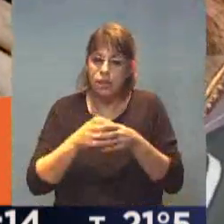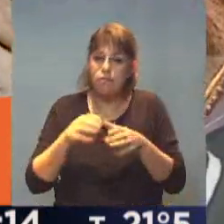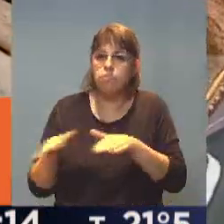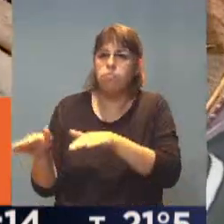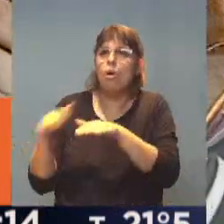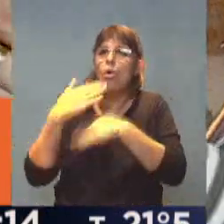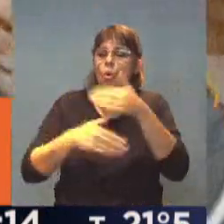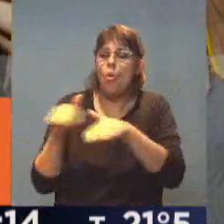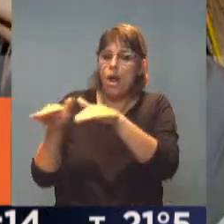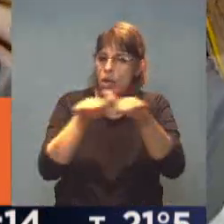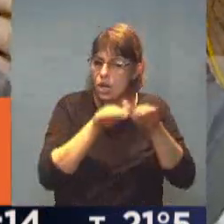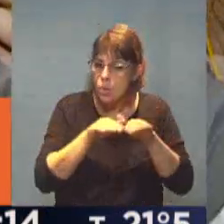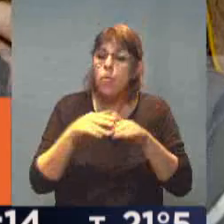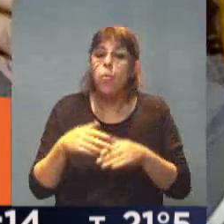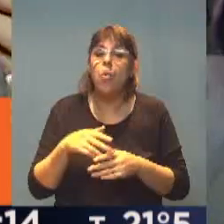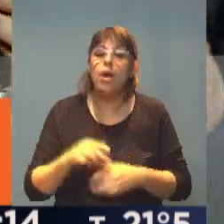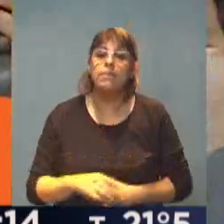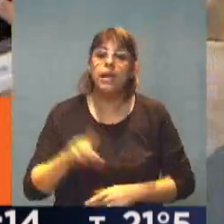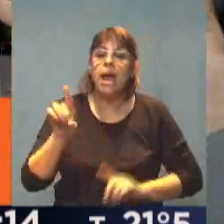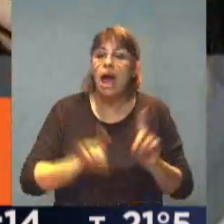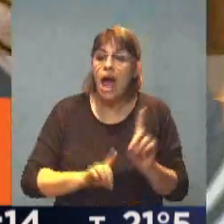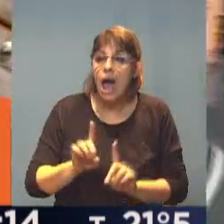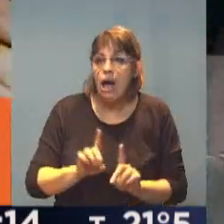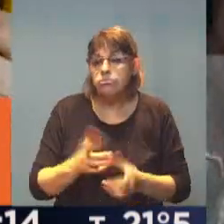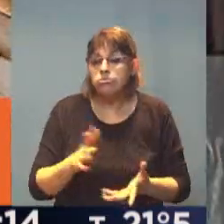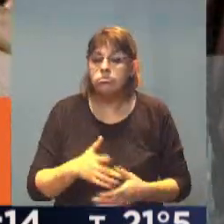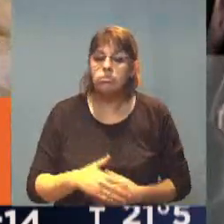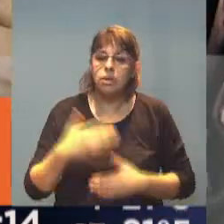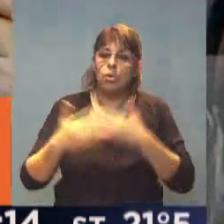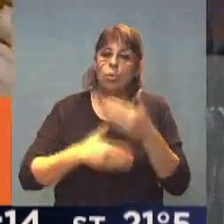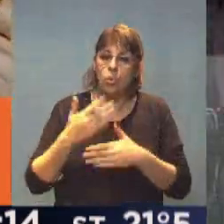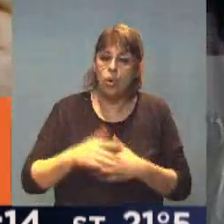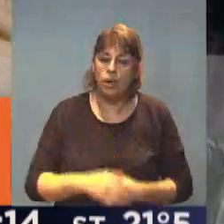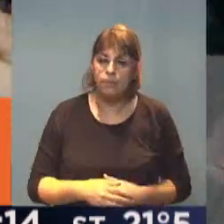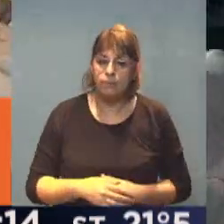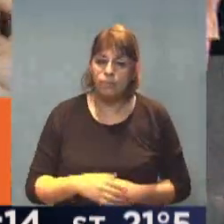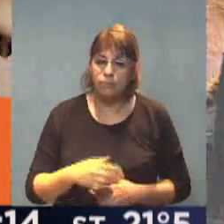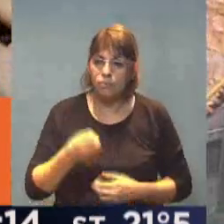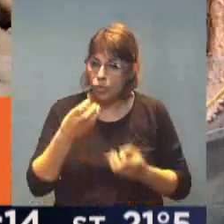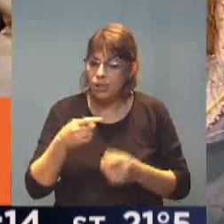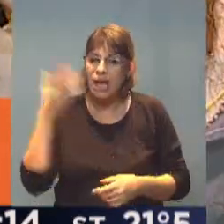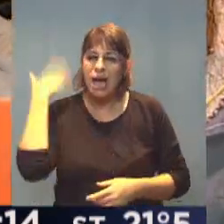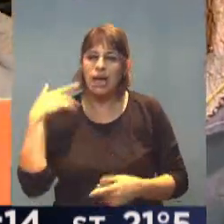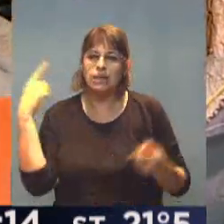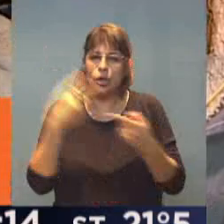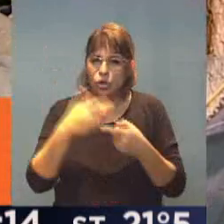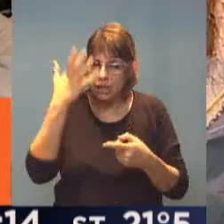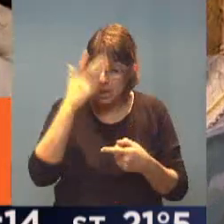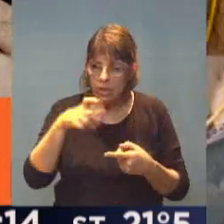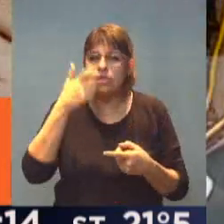parejo. Lógicamente tuvo rendimientos muy altos, como cuando nos tocó ganar contra San Lorenzo, River y